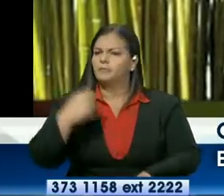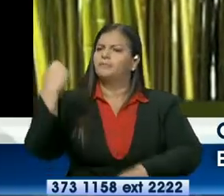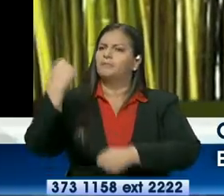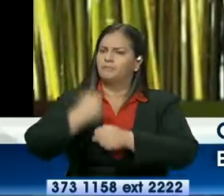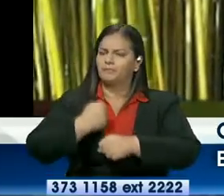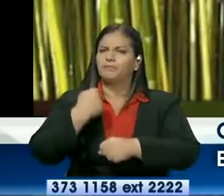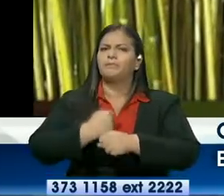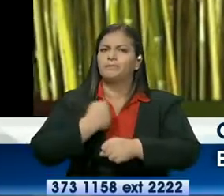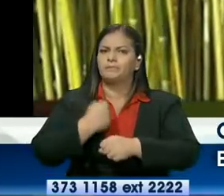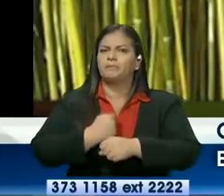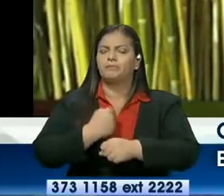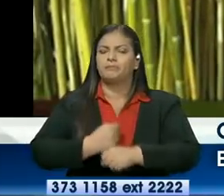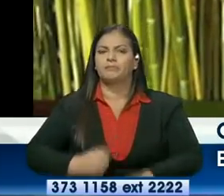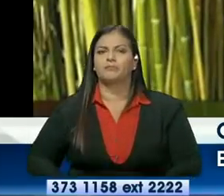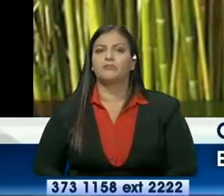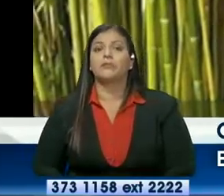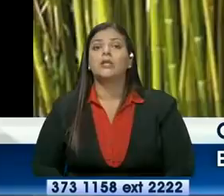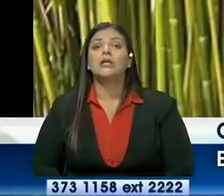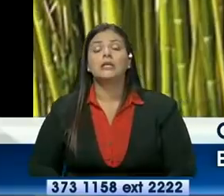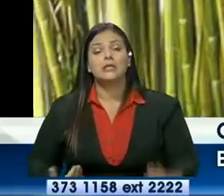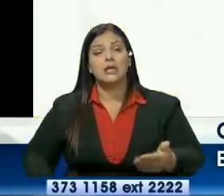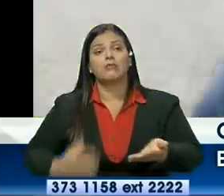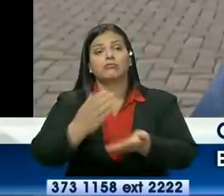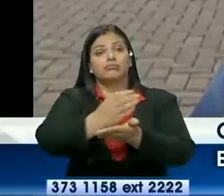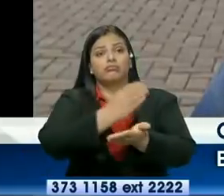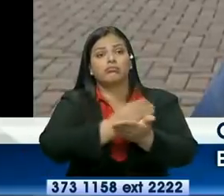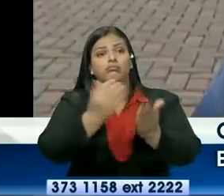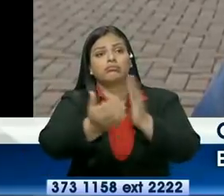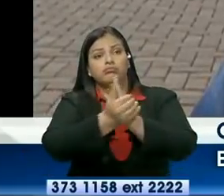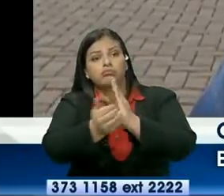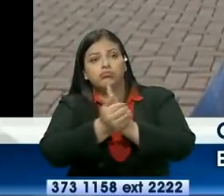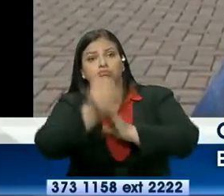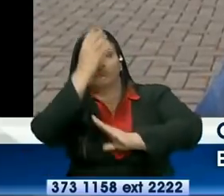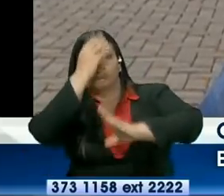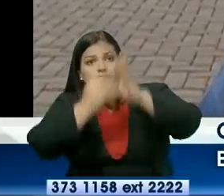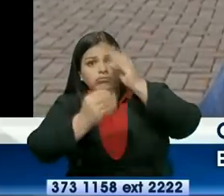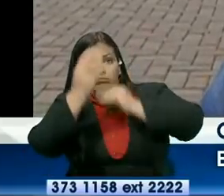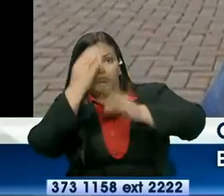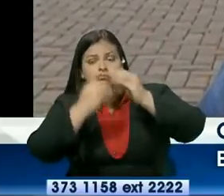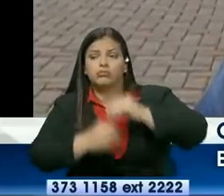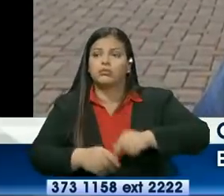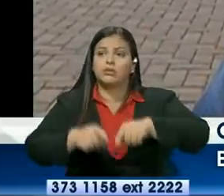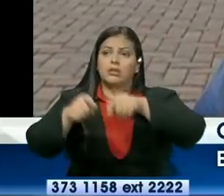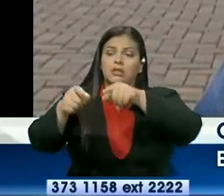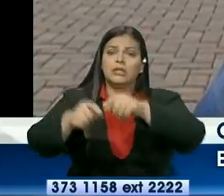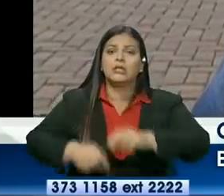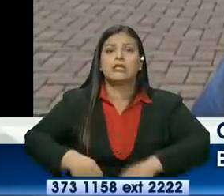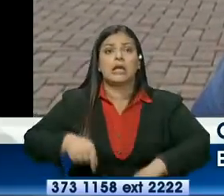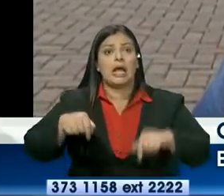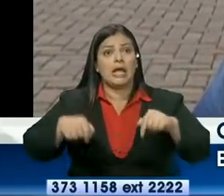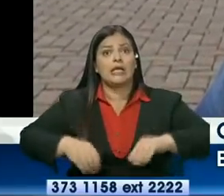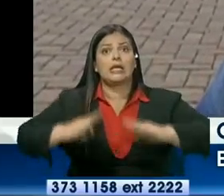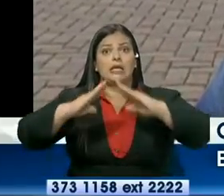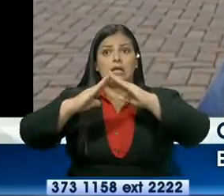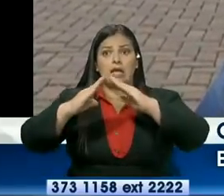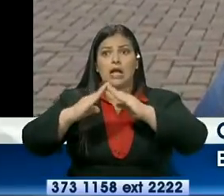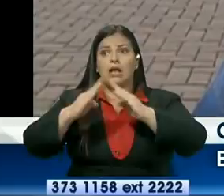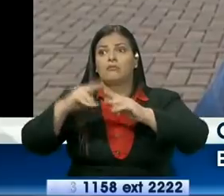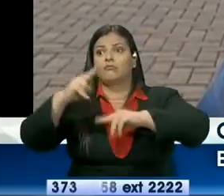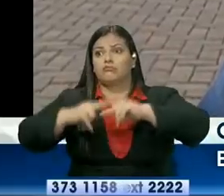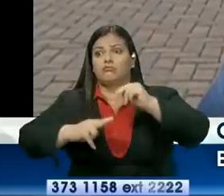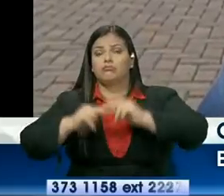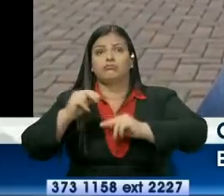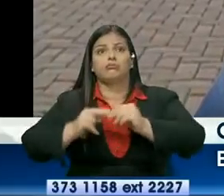hemos capacitado gracias a instituciones importantes. Tal es el caso que hemos hecho varias construcciones con bambú en nuestro cantón. Hemos tenido un